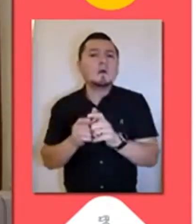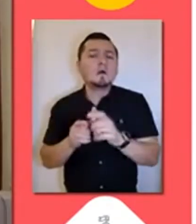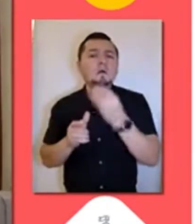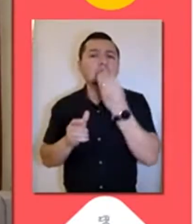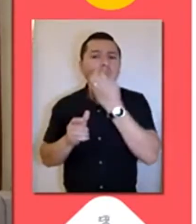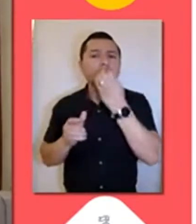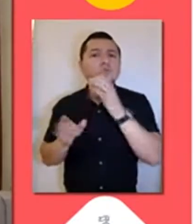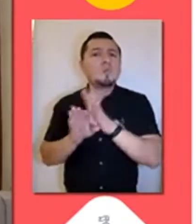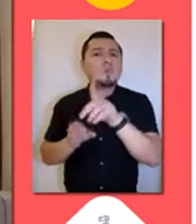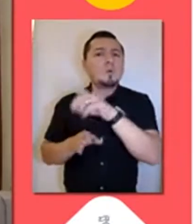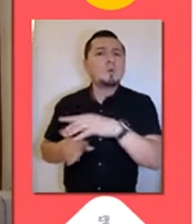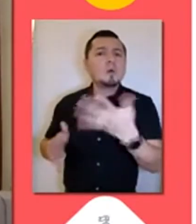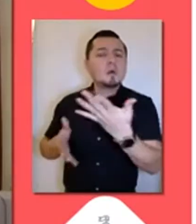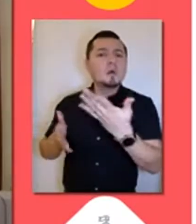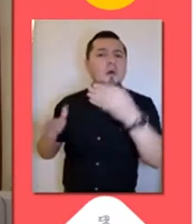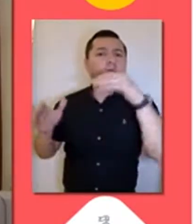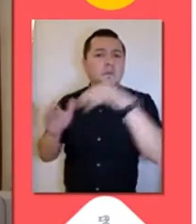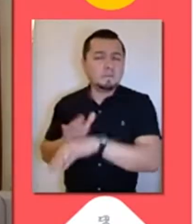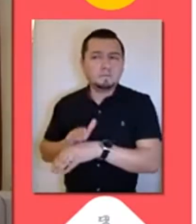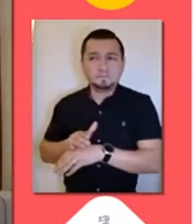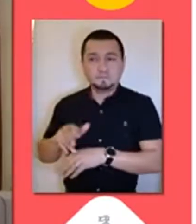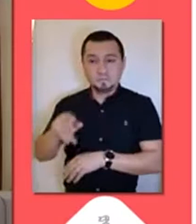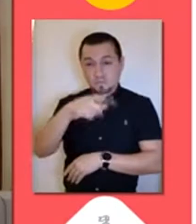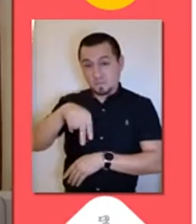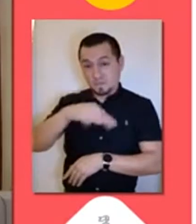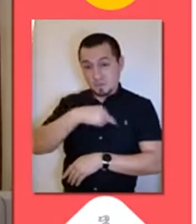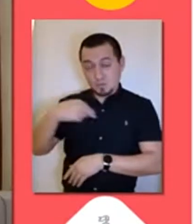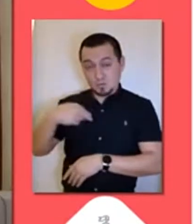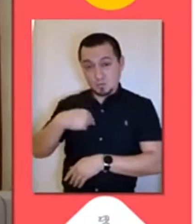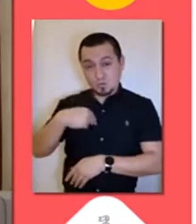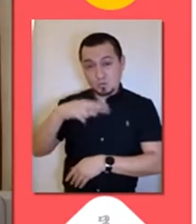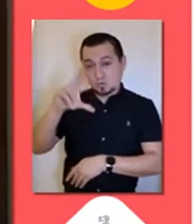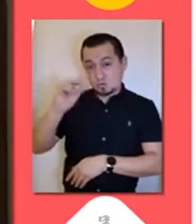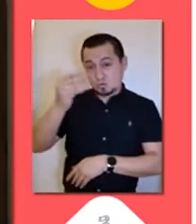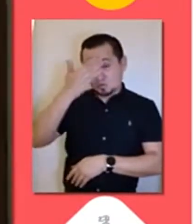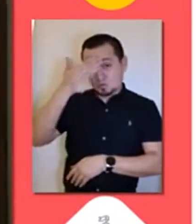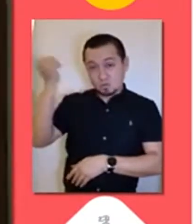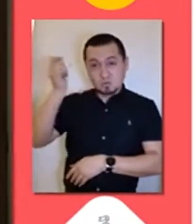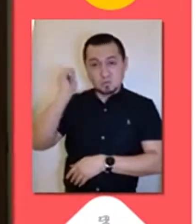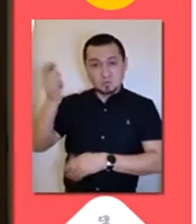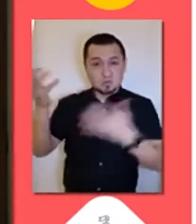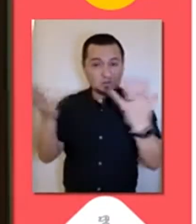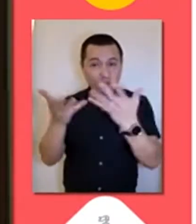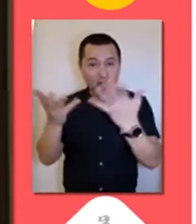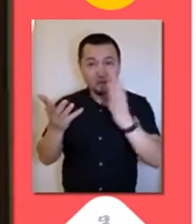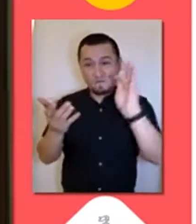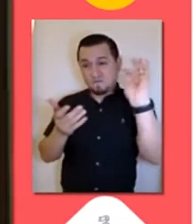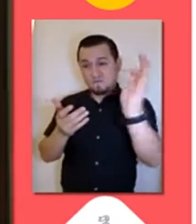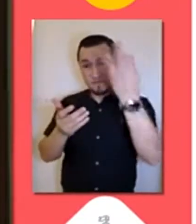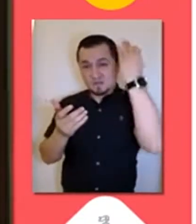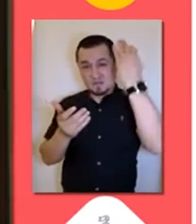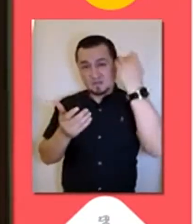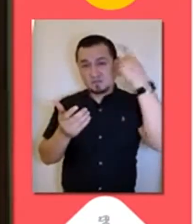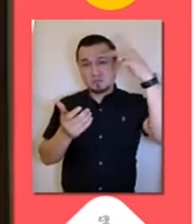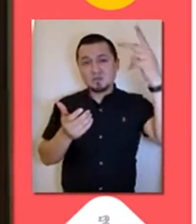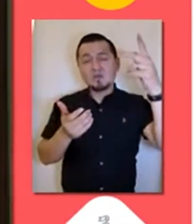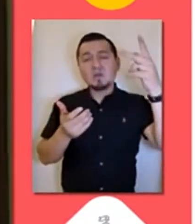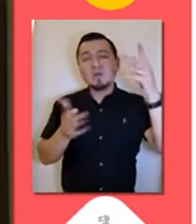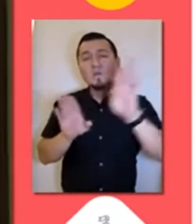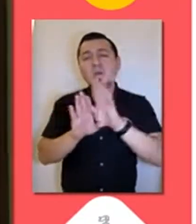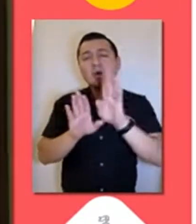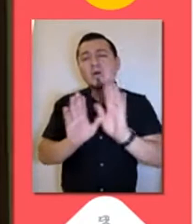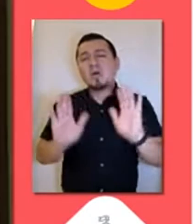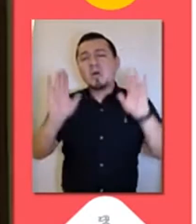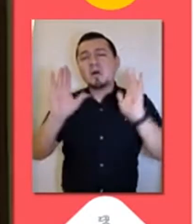acordamos. El que nosotros desconozcamos los criterios con los que se construye el semáforo federal no significa que